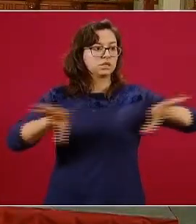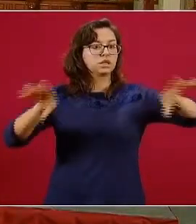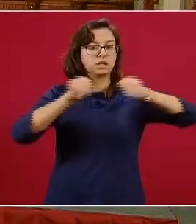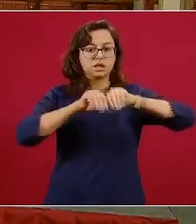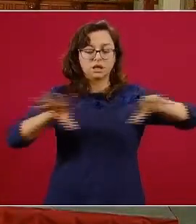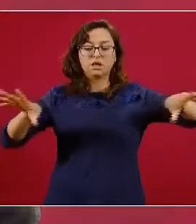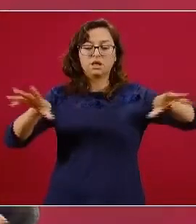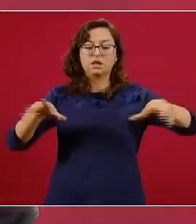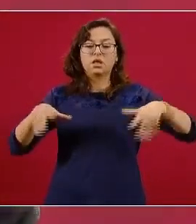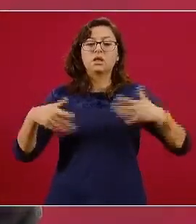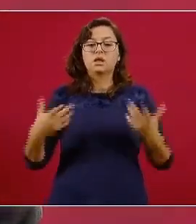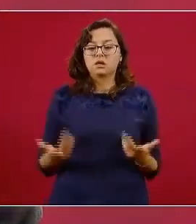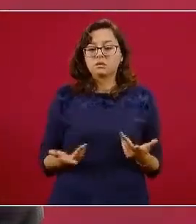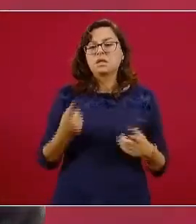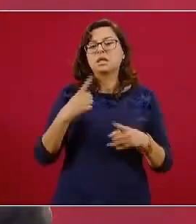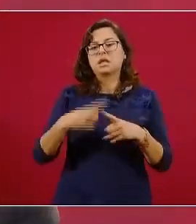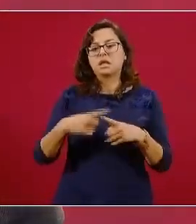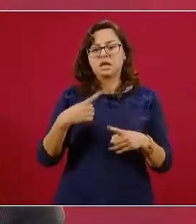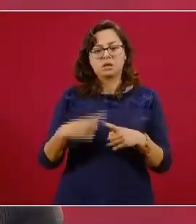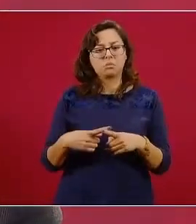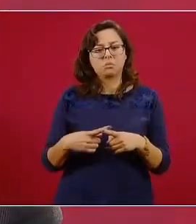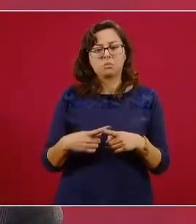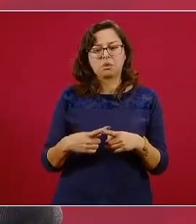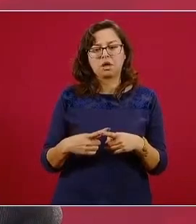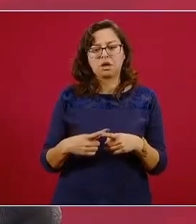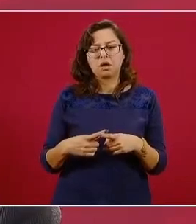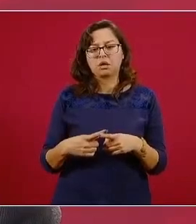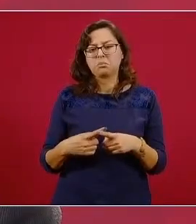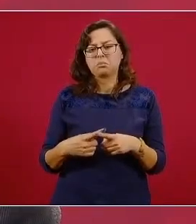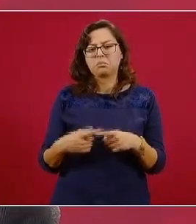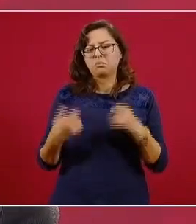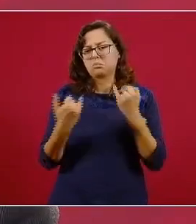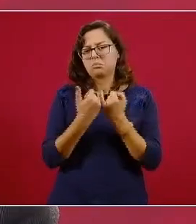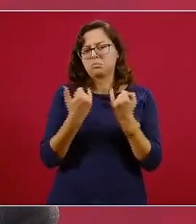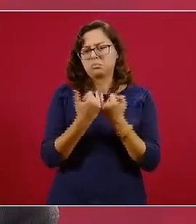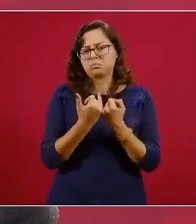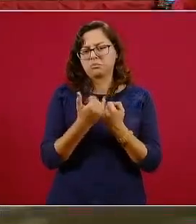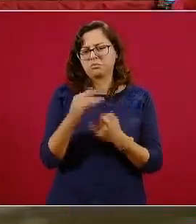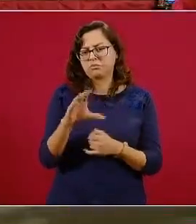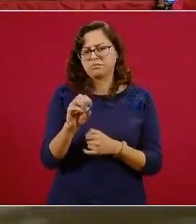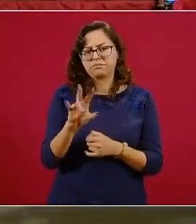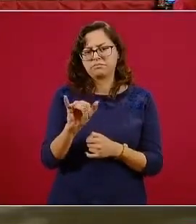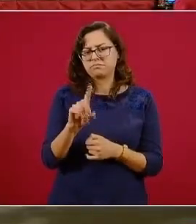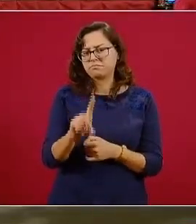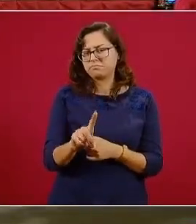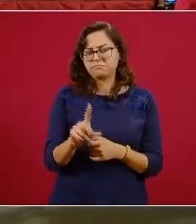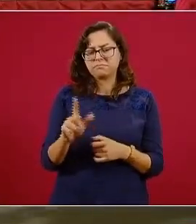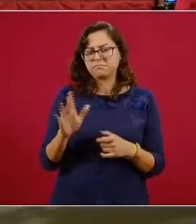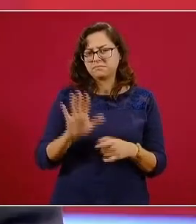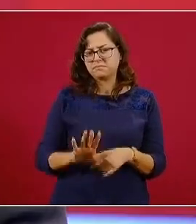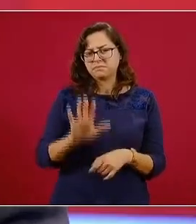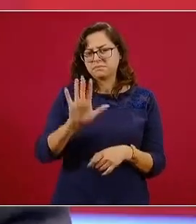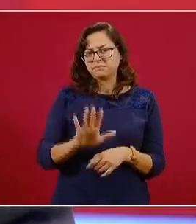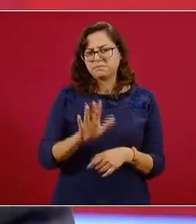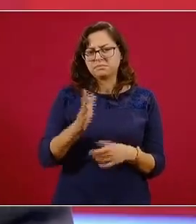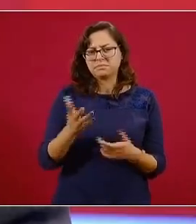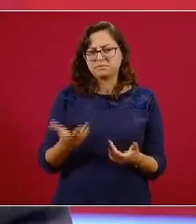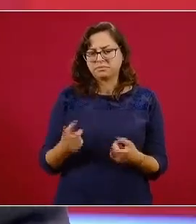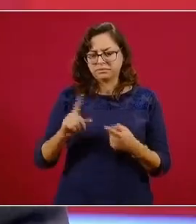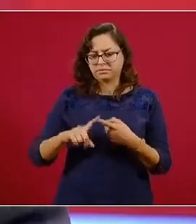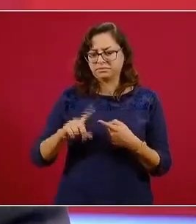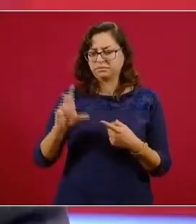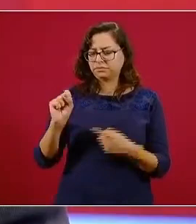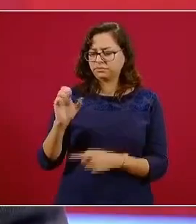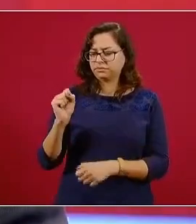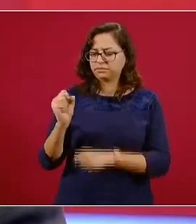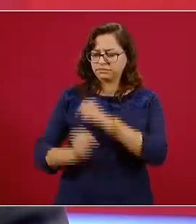promoción de la salud, pero son muy parecidos a las personas que tienen complicaciones de COVID-19, personas adultas